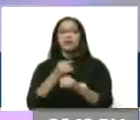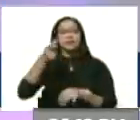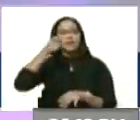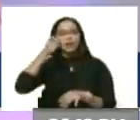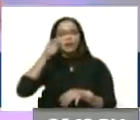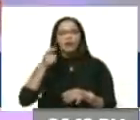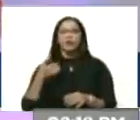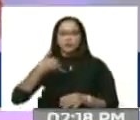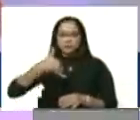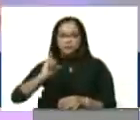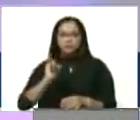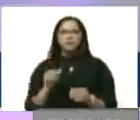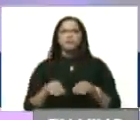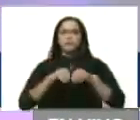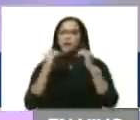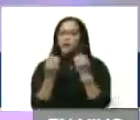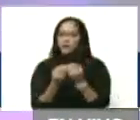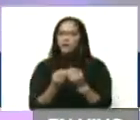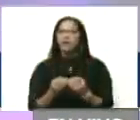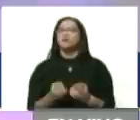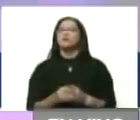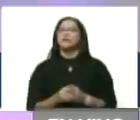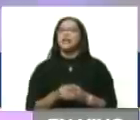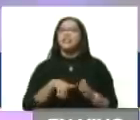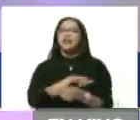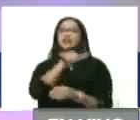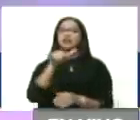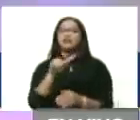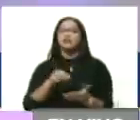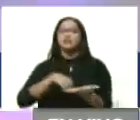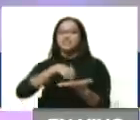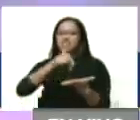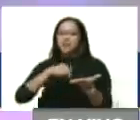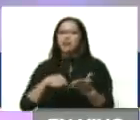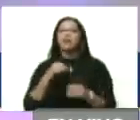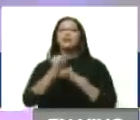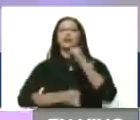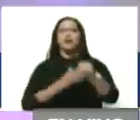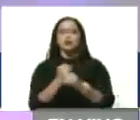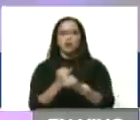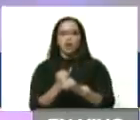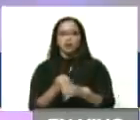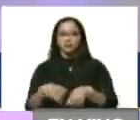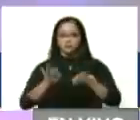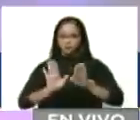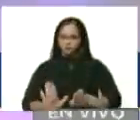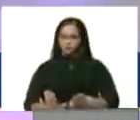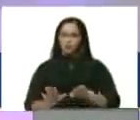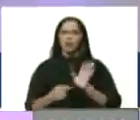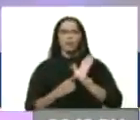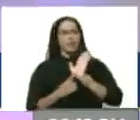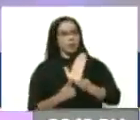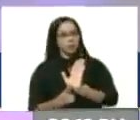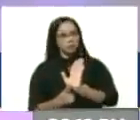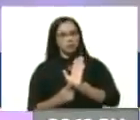vigentes de la Organización de Aviación Civil Internacional. Voy a detenerme a mostrar algunos